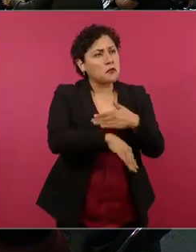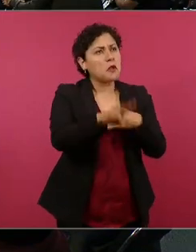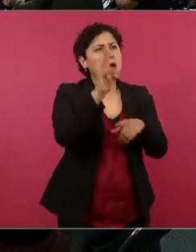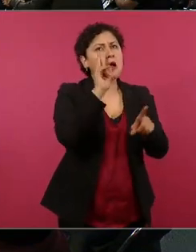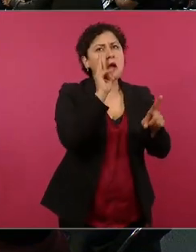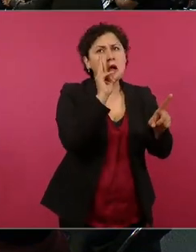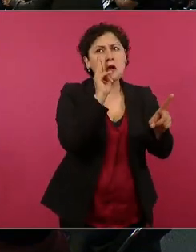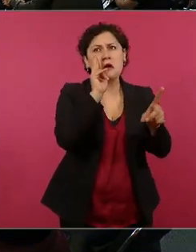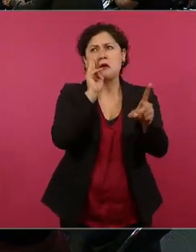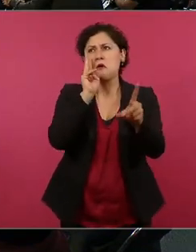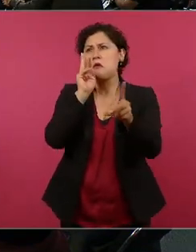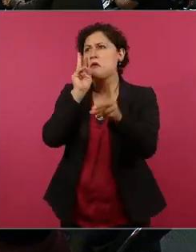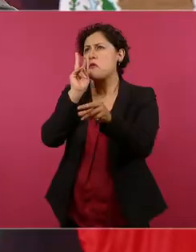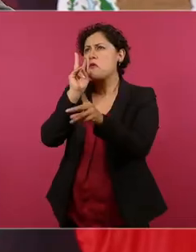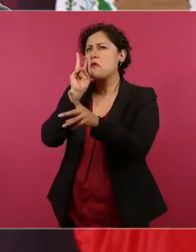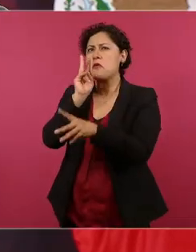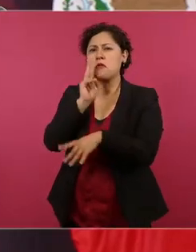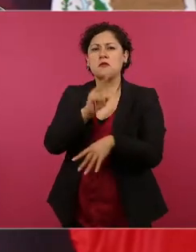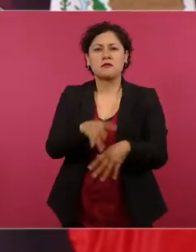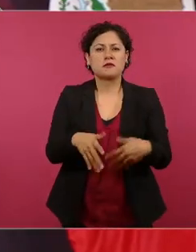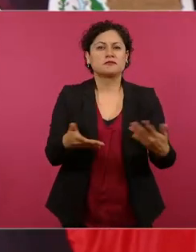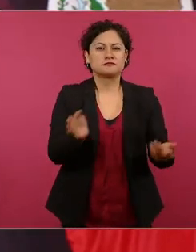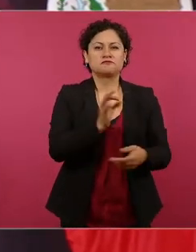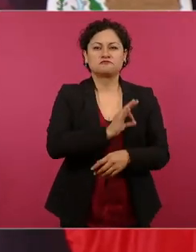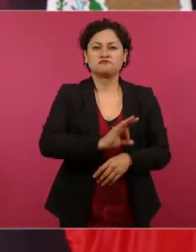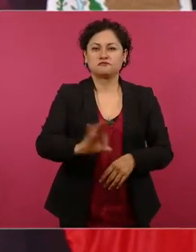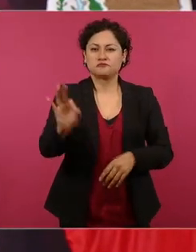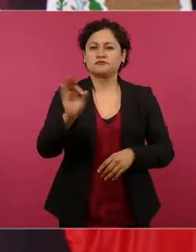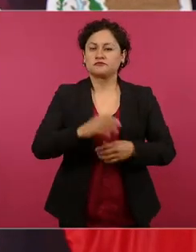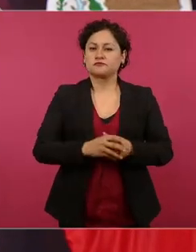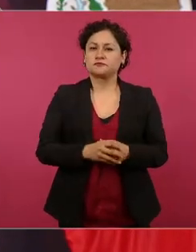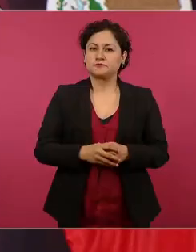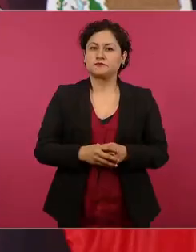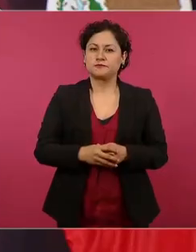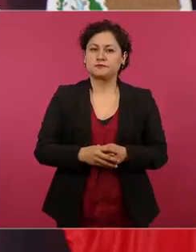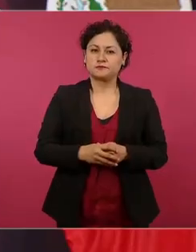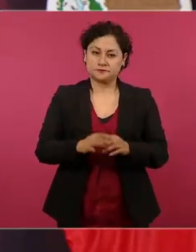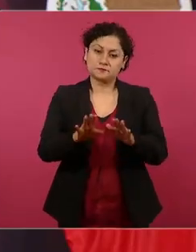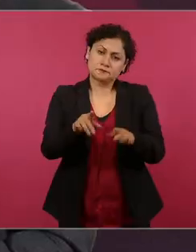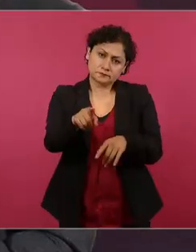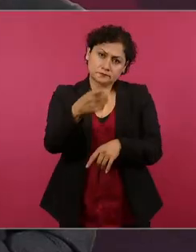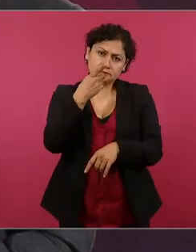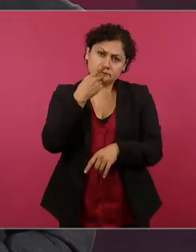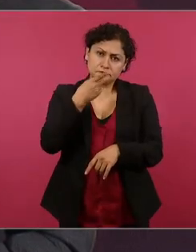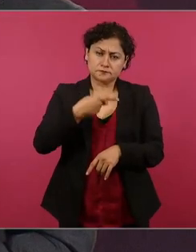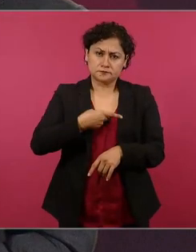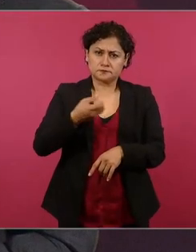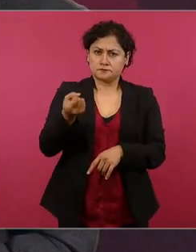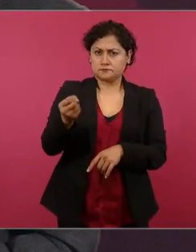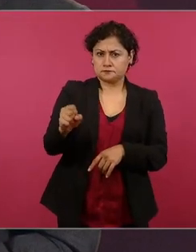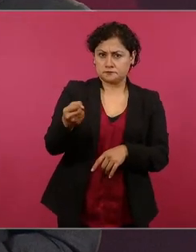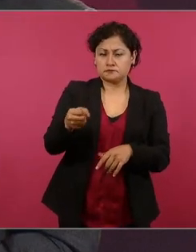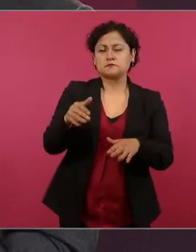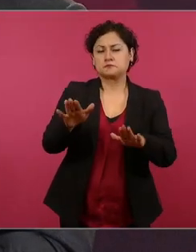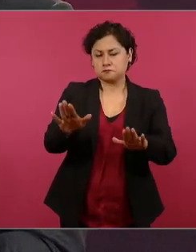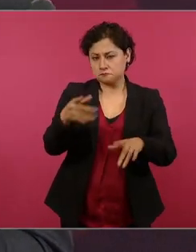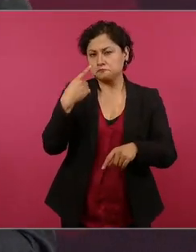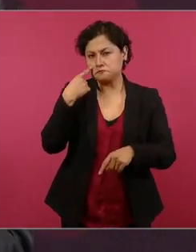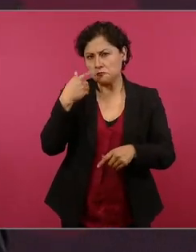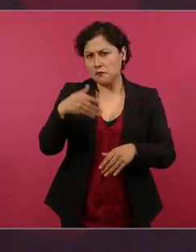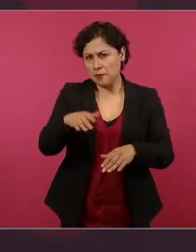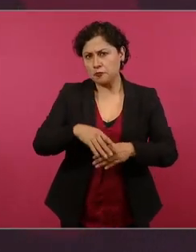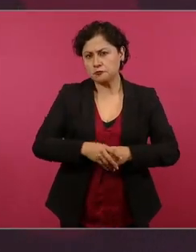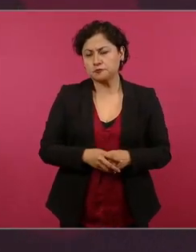Y así en otros casos. Entonces vemos lo de septiembre, a ver si lo